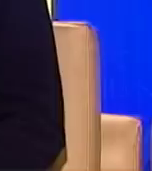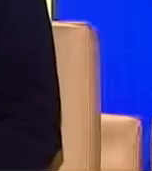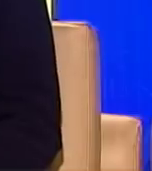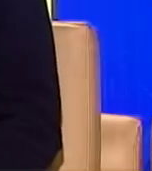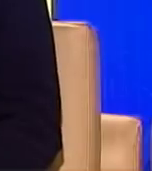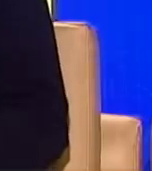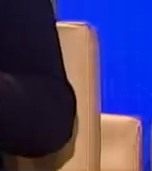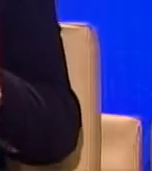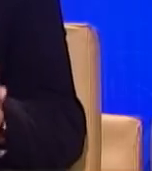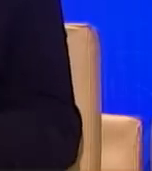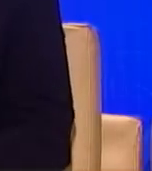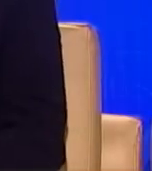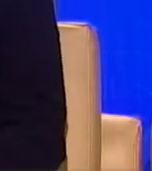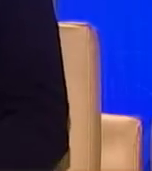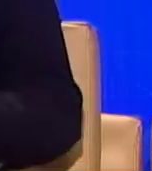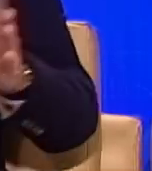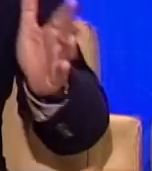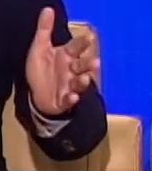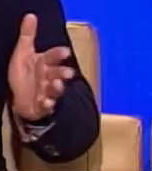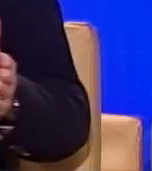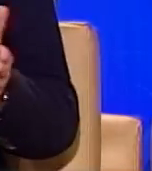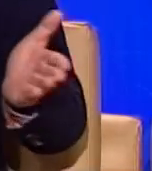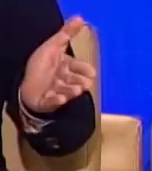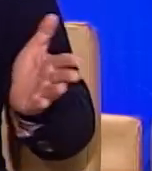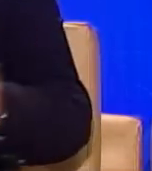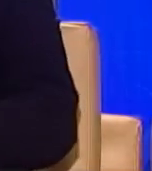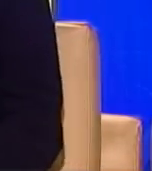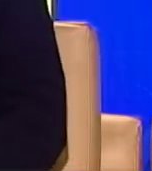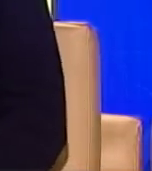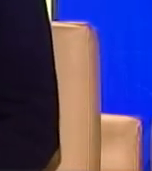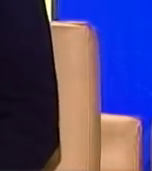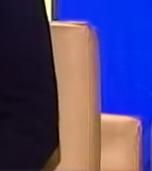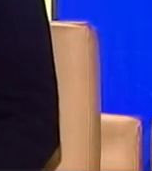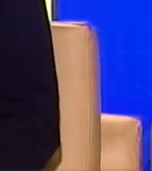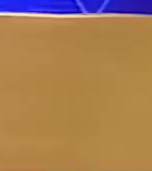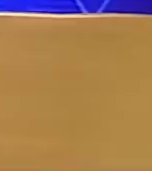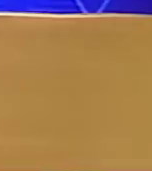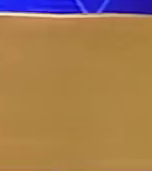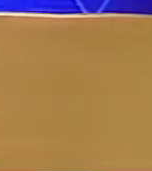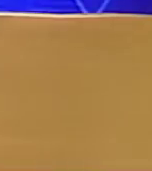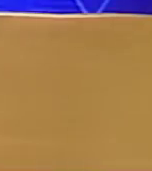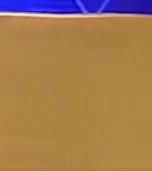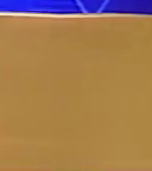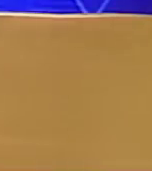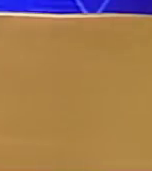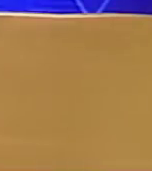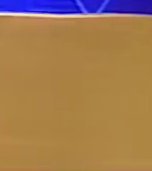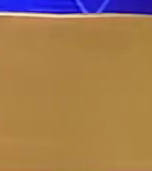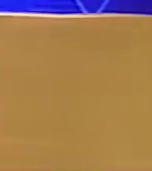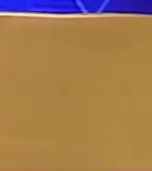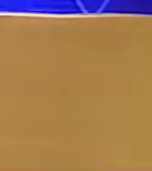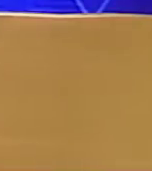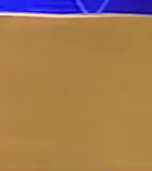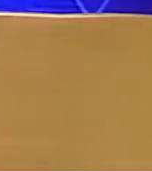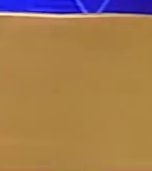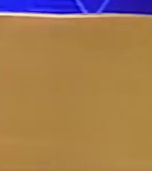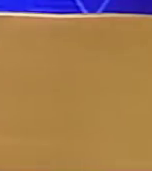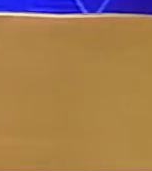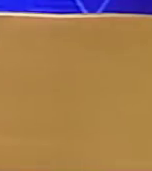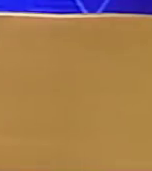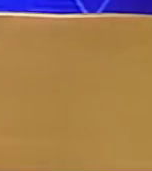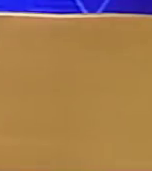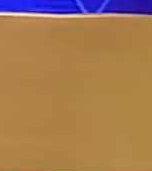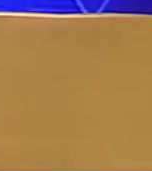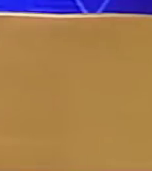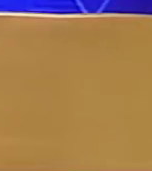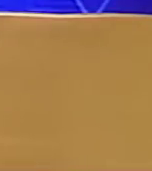se realizan y seguirán realizándose. Nadie está planteando que en Venezuela deje de haberlas. En cuanto a unas elecciones presidenciales, ¿piensa que sería posible